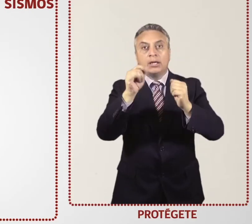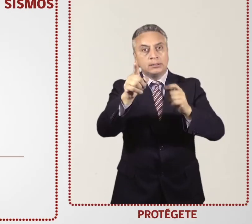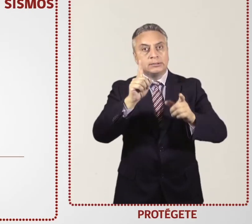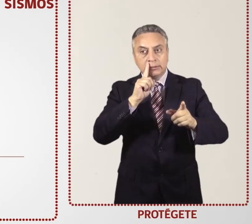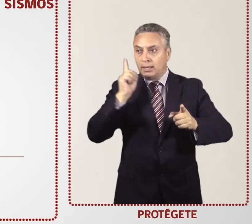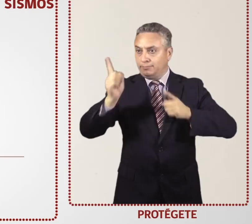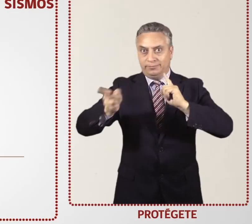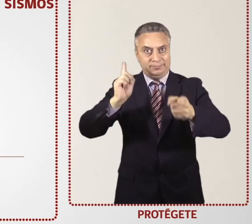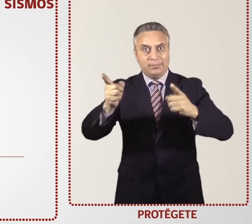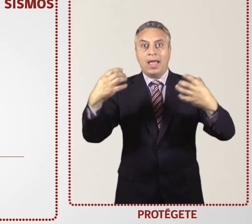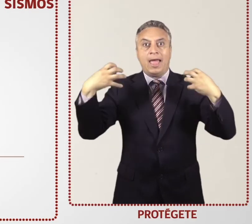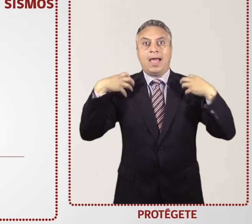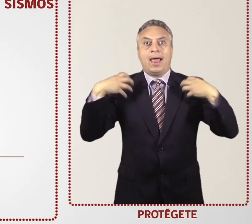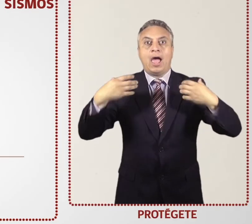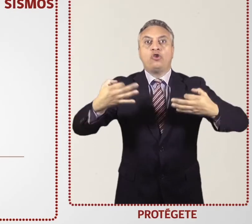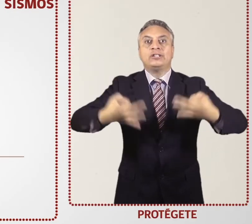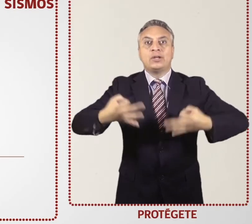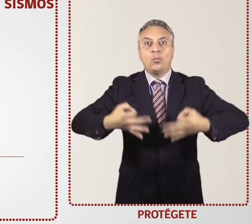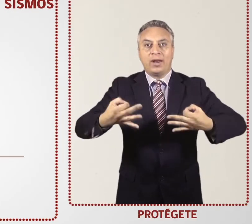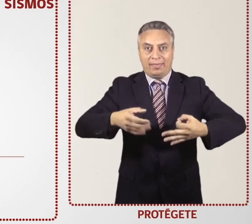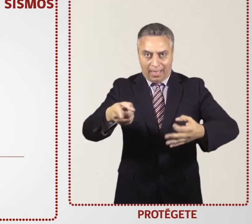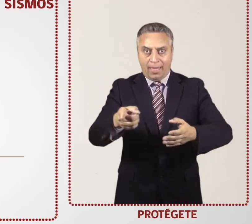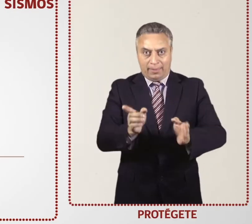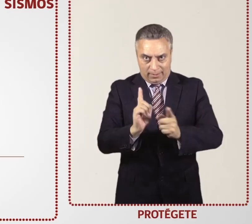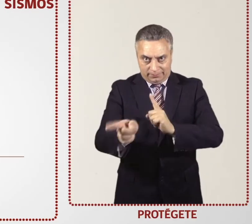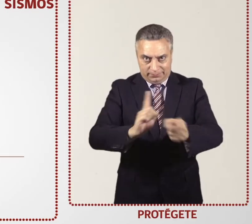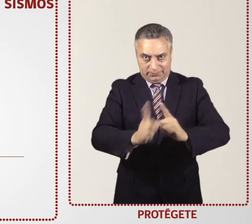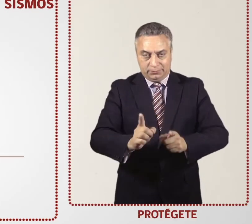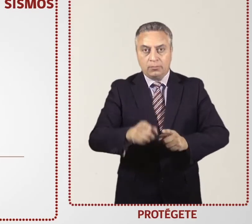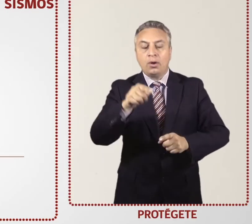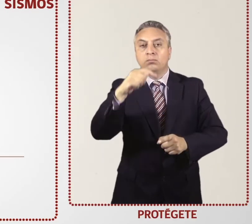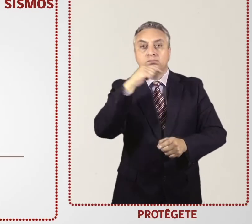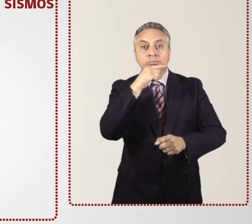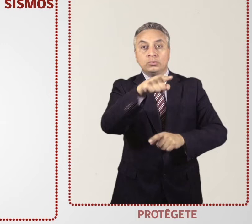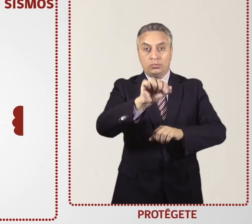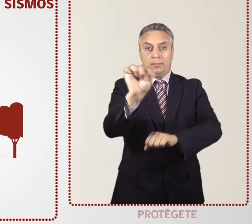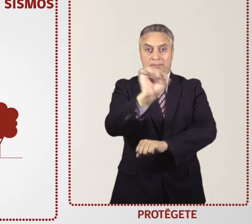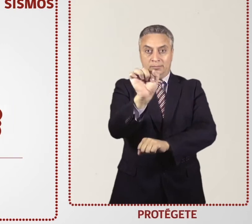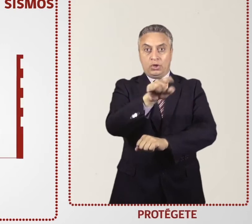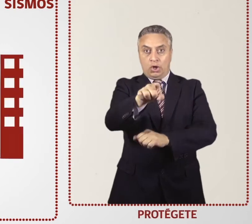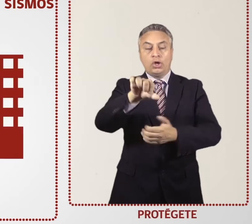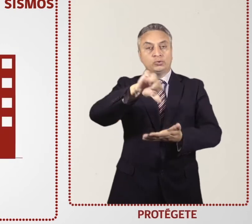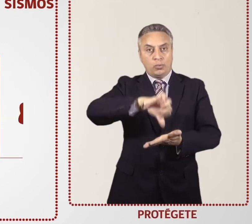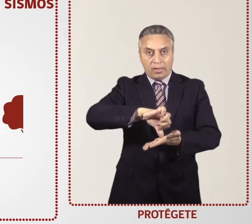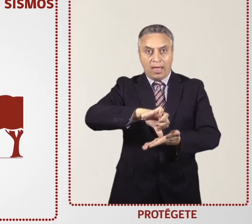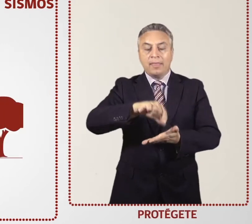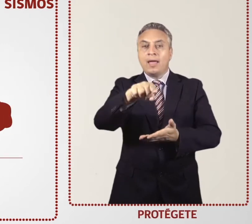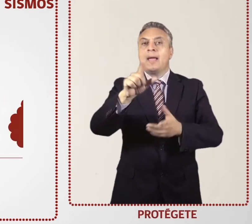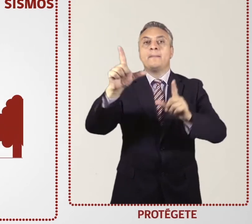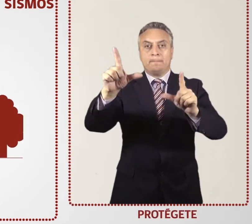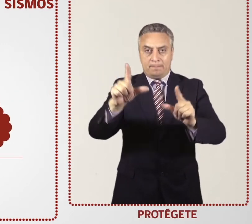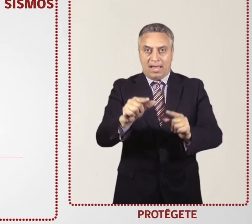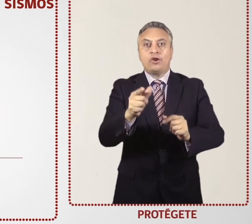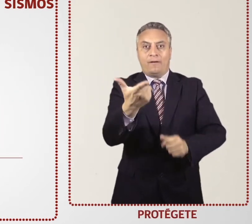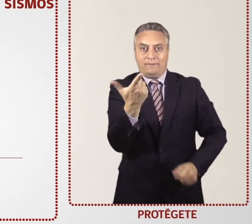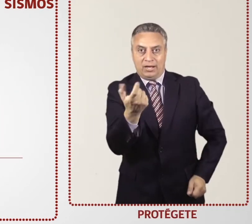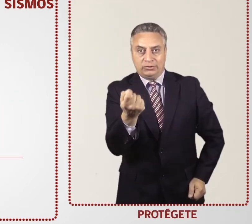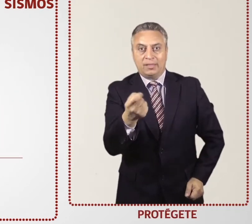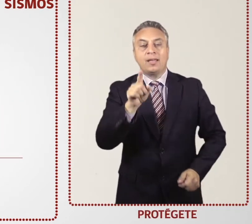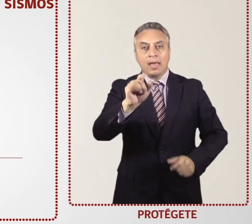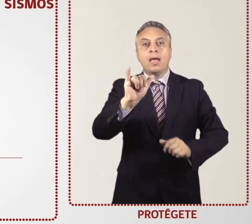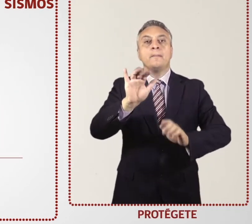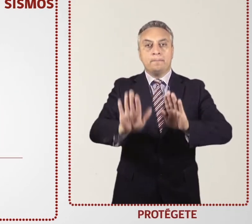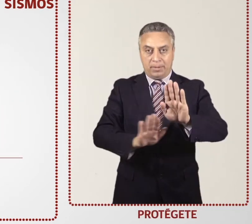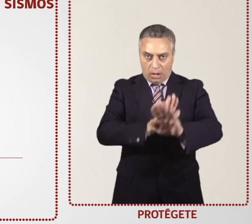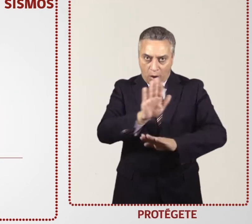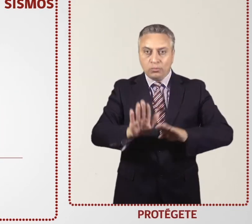los brazos. Sigue las instrucciones de los encargados de seguridad. Si vas conduciendo por la ciudad, disminuye